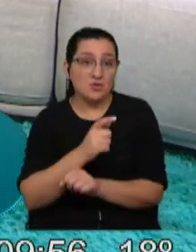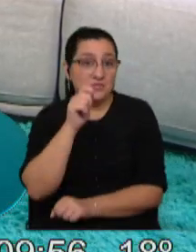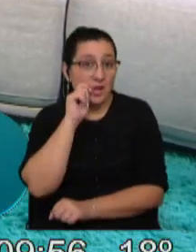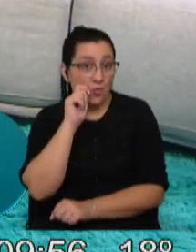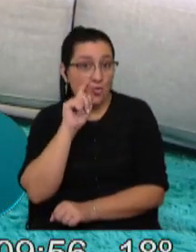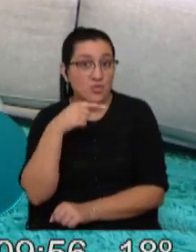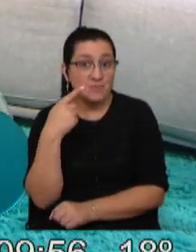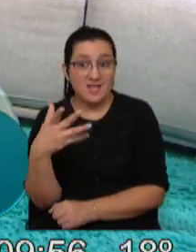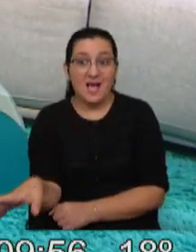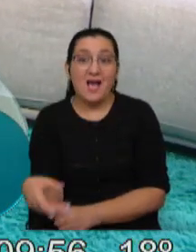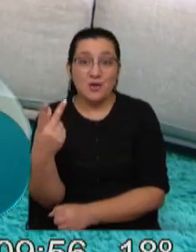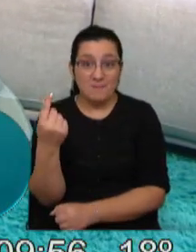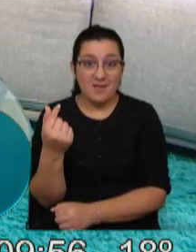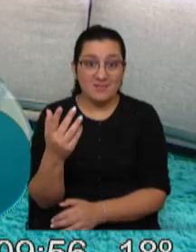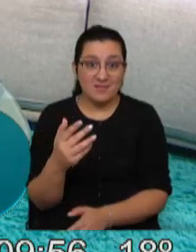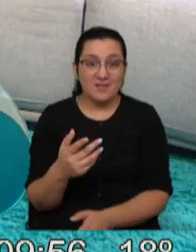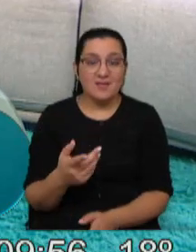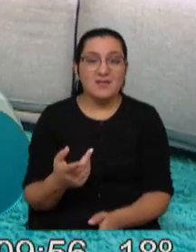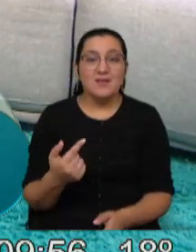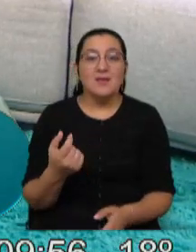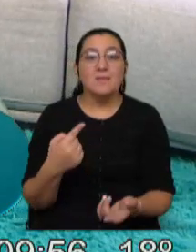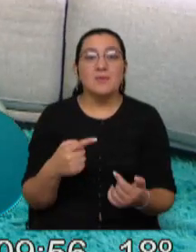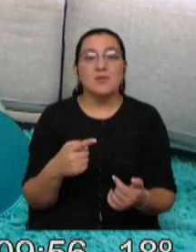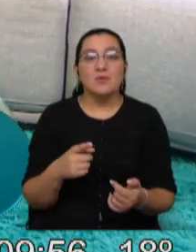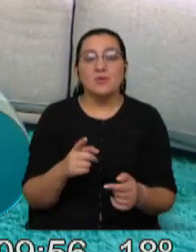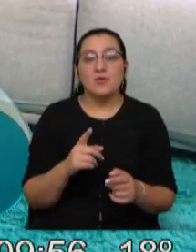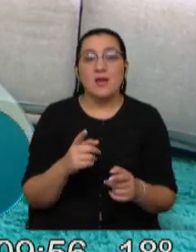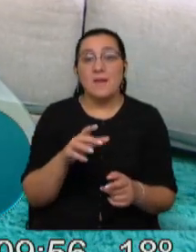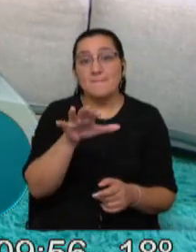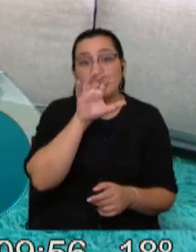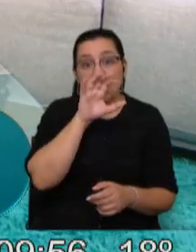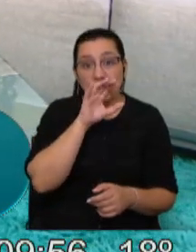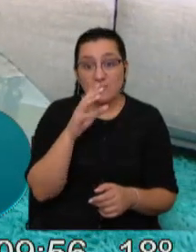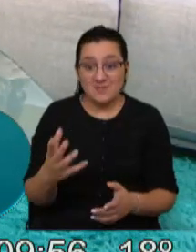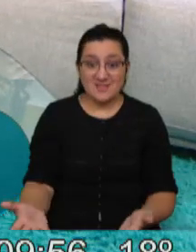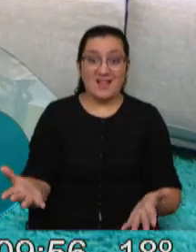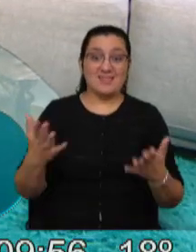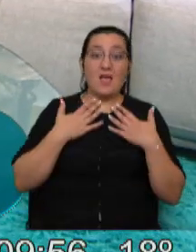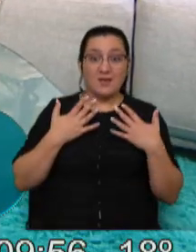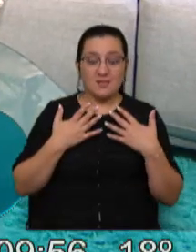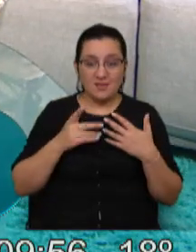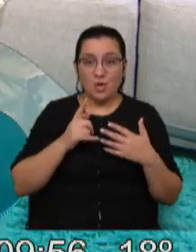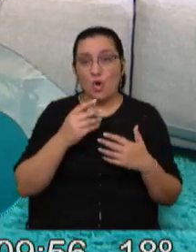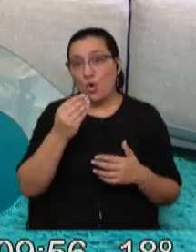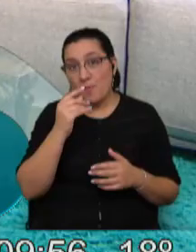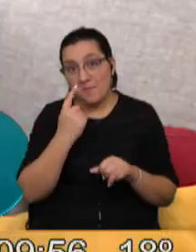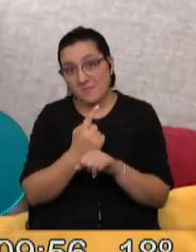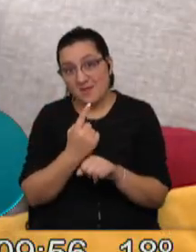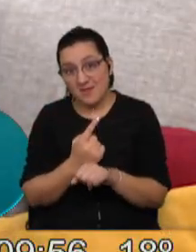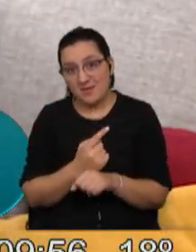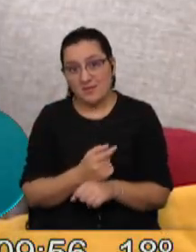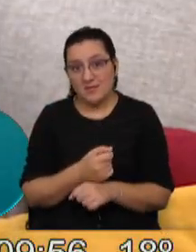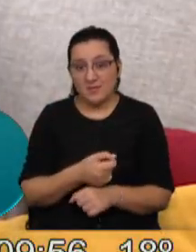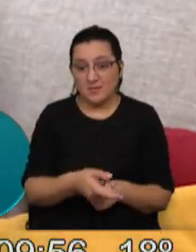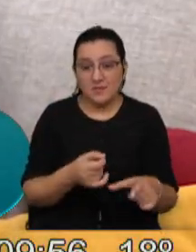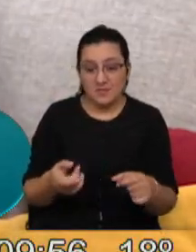plaza. Bueno, está bien. Pero podemos hablar de que no seas tan intenso. En el perro, en vez de venir a saltarte, agarra un pedacito de comida,